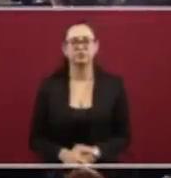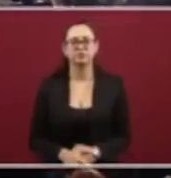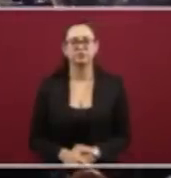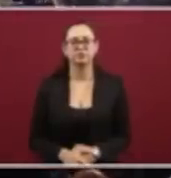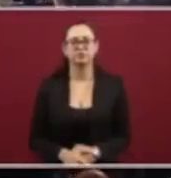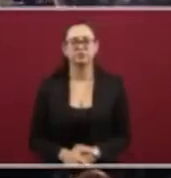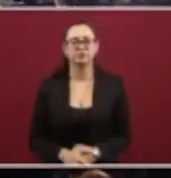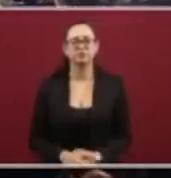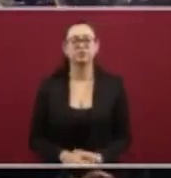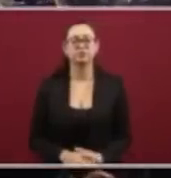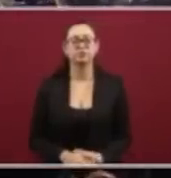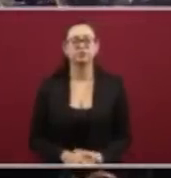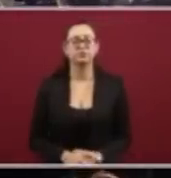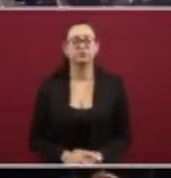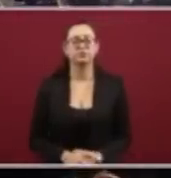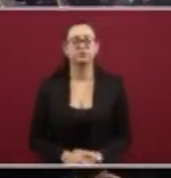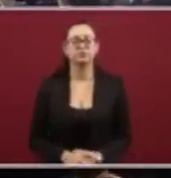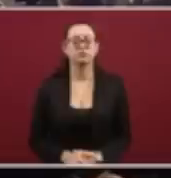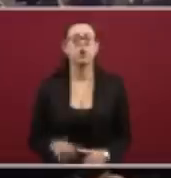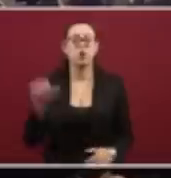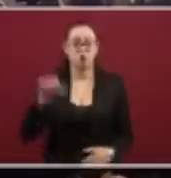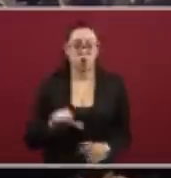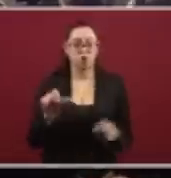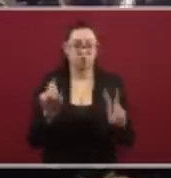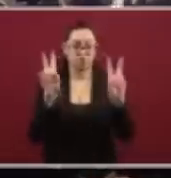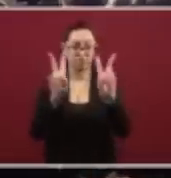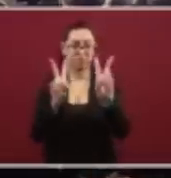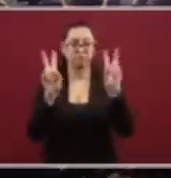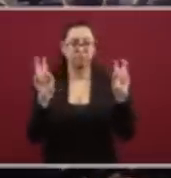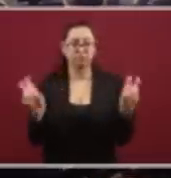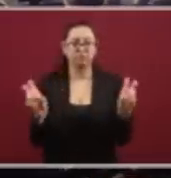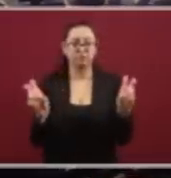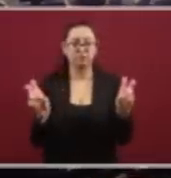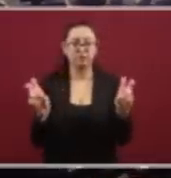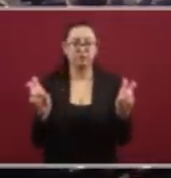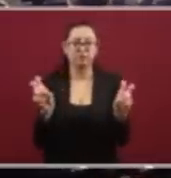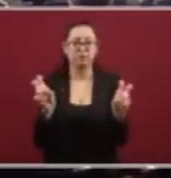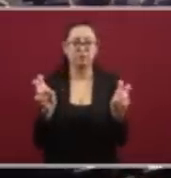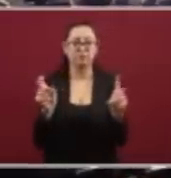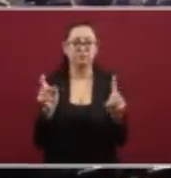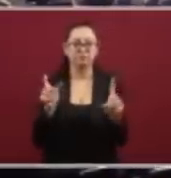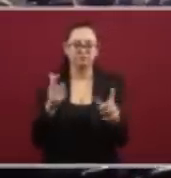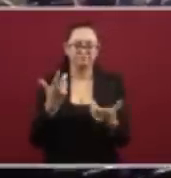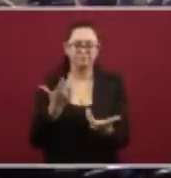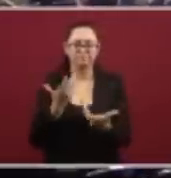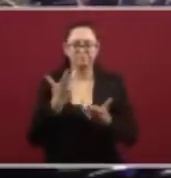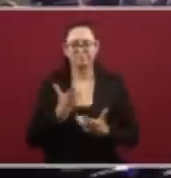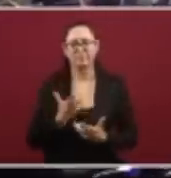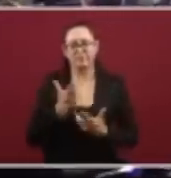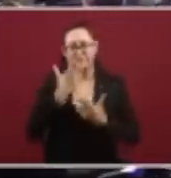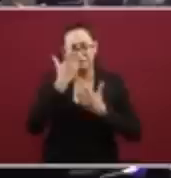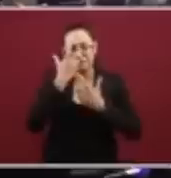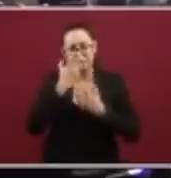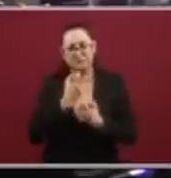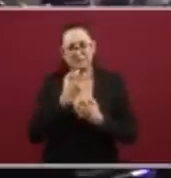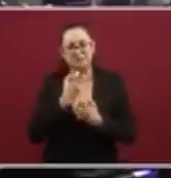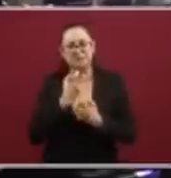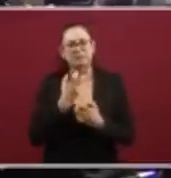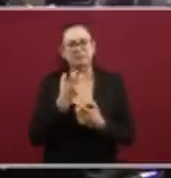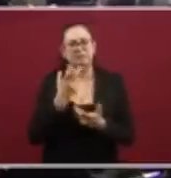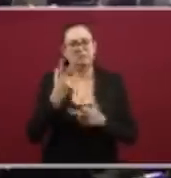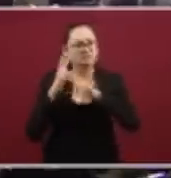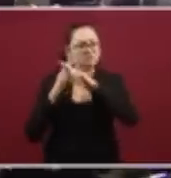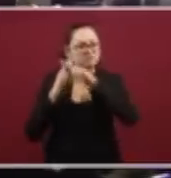pues el día de hoy es día de luto porque se recuerda